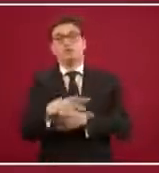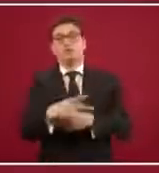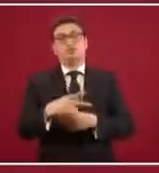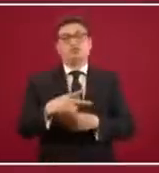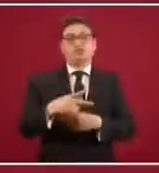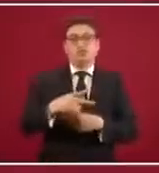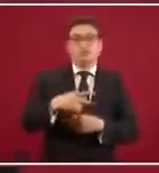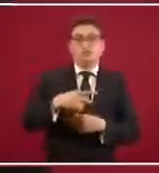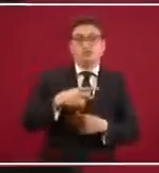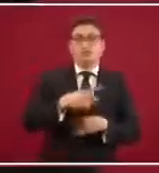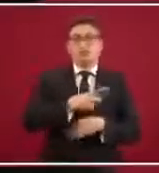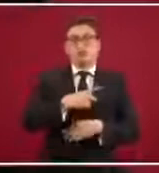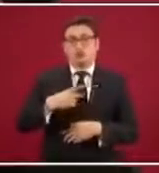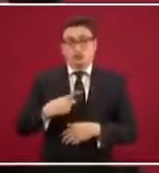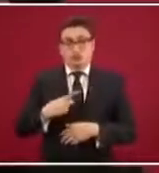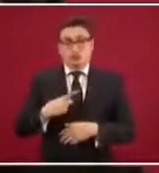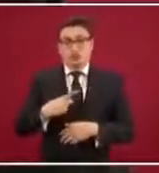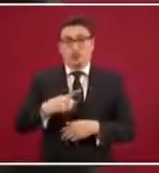y se